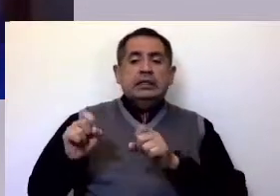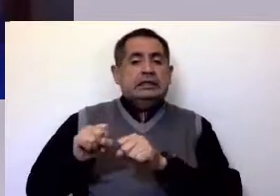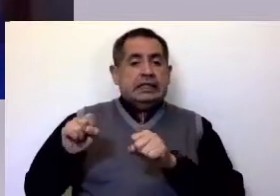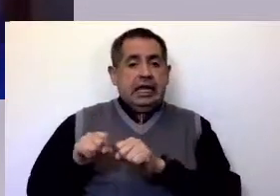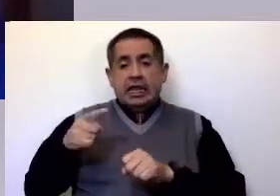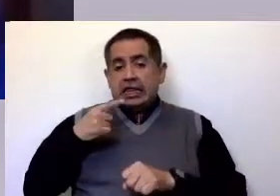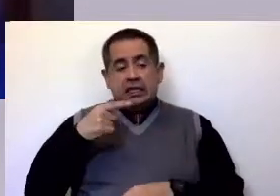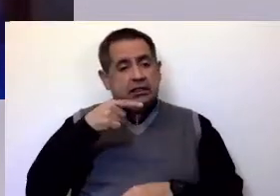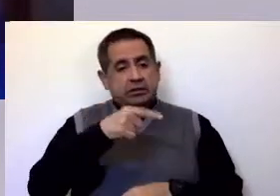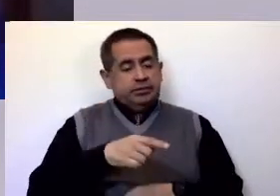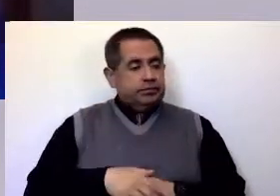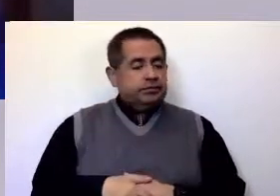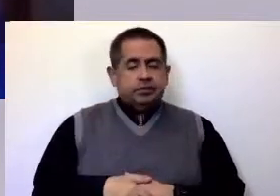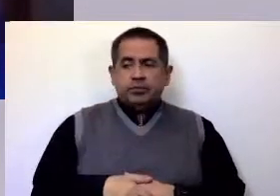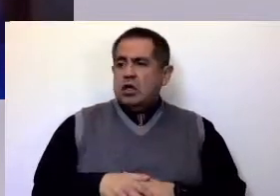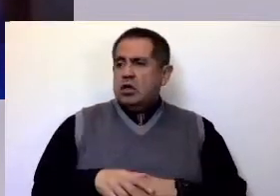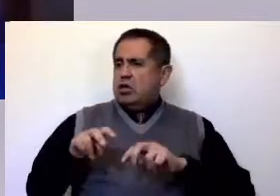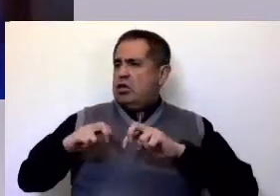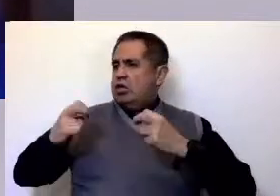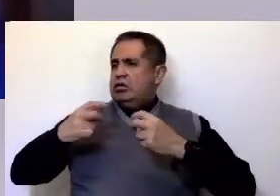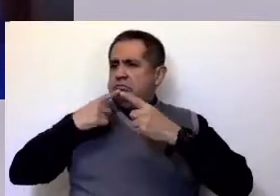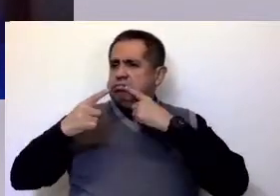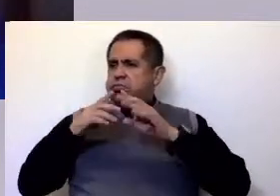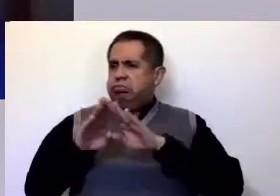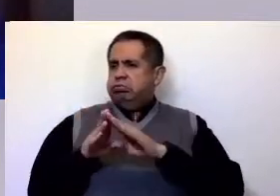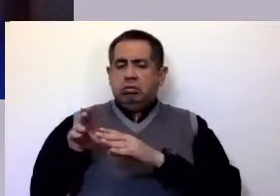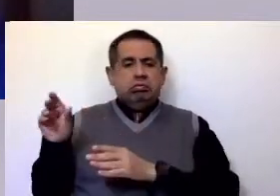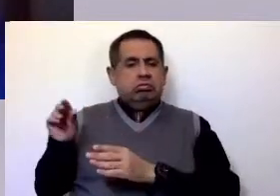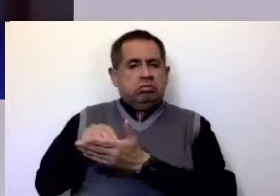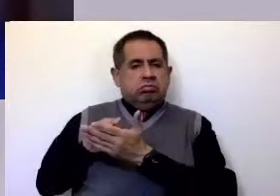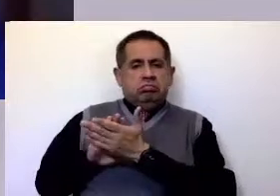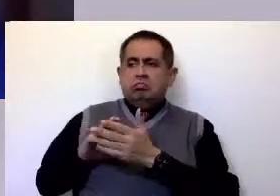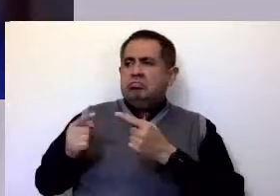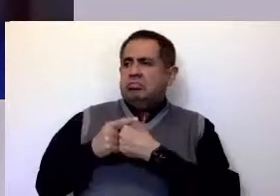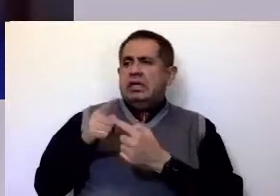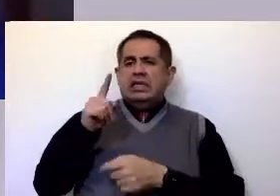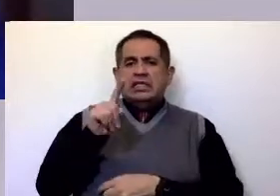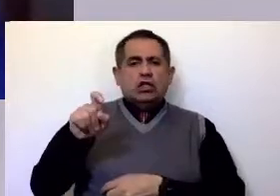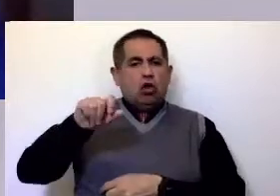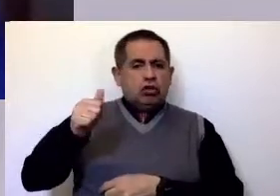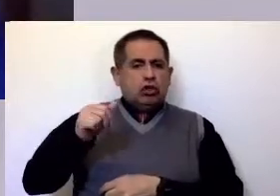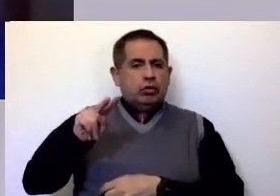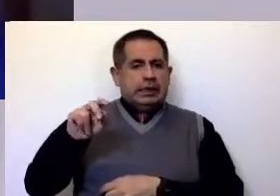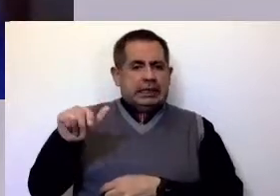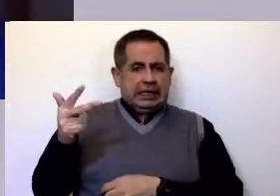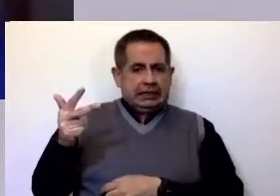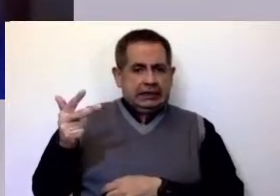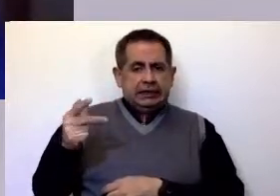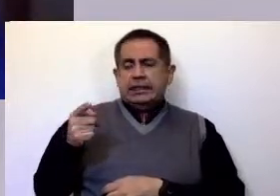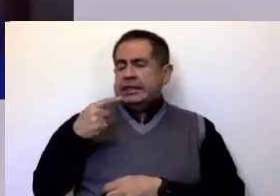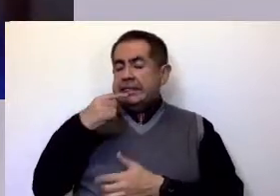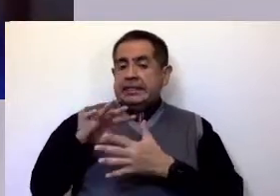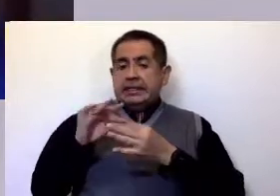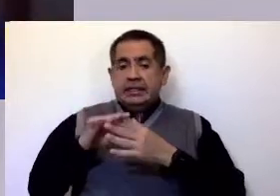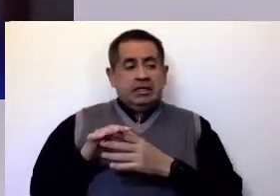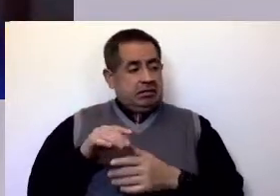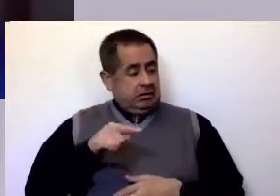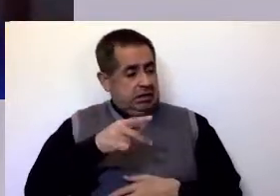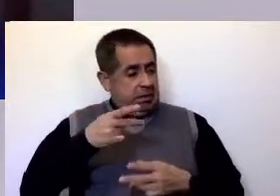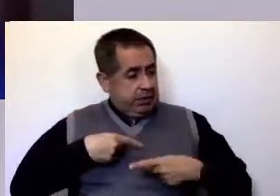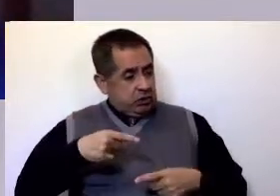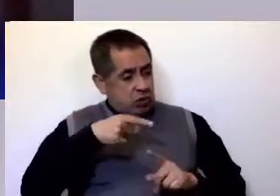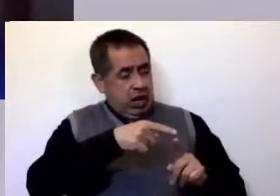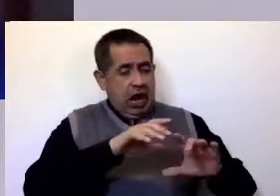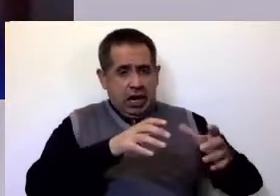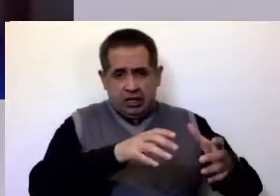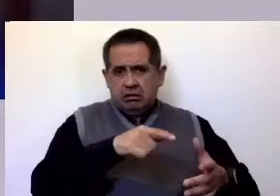tribunal pleno al resolver la contradicción de tesis 111 2013 determinó que para reconocer que una persona cuenta